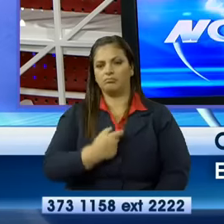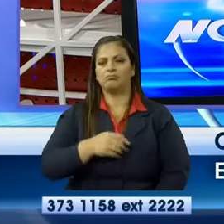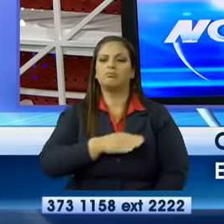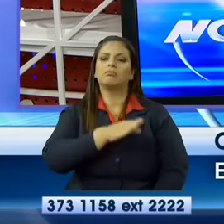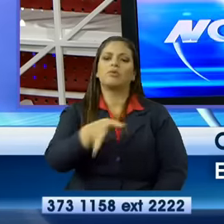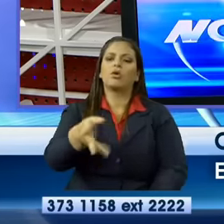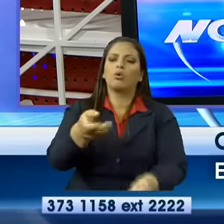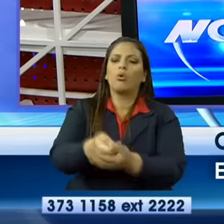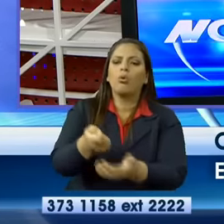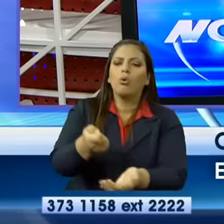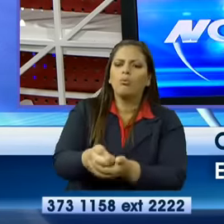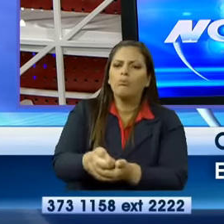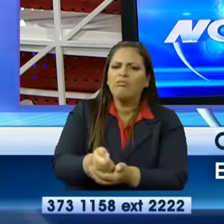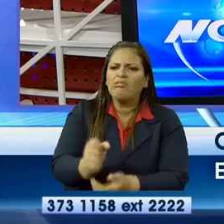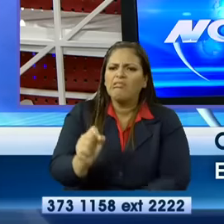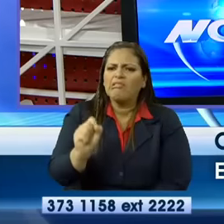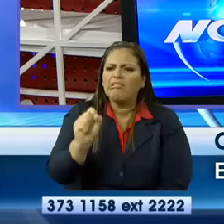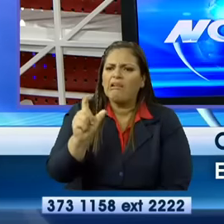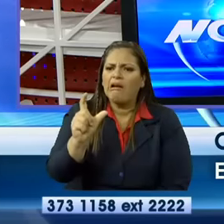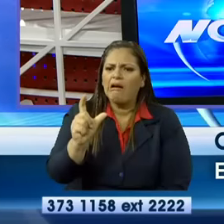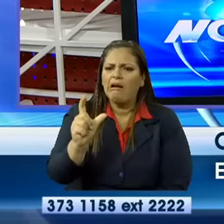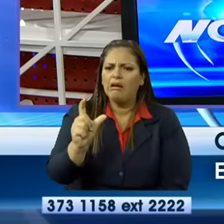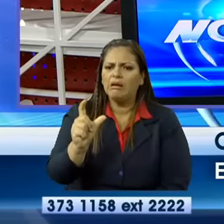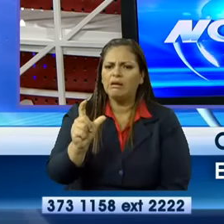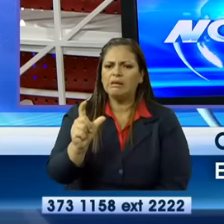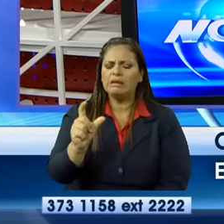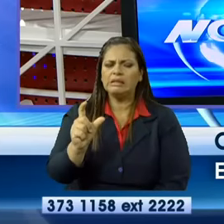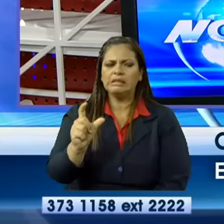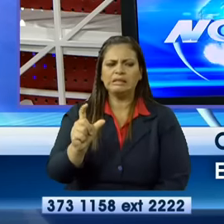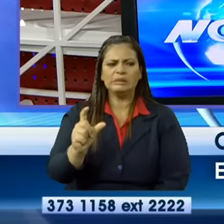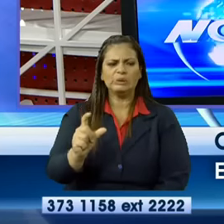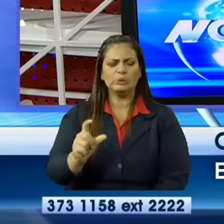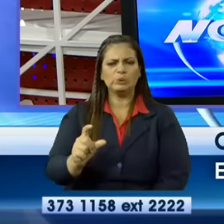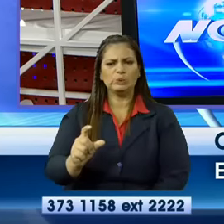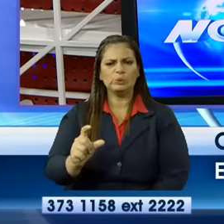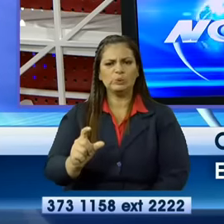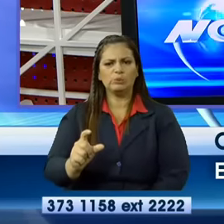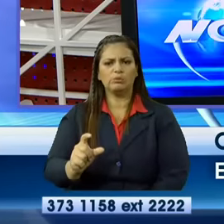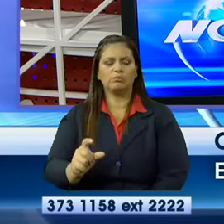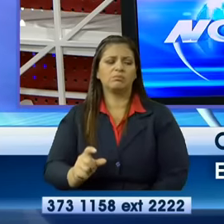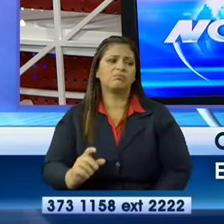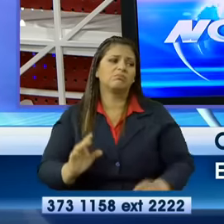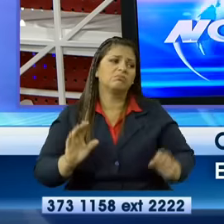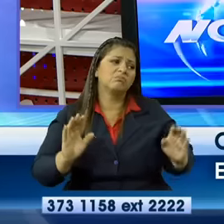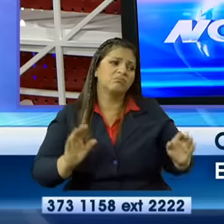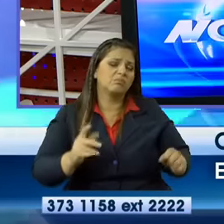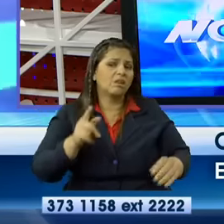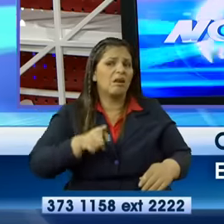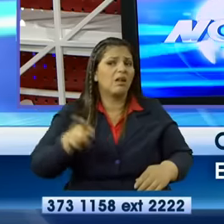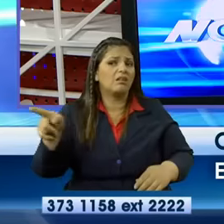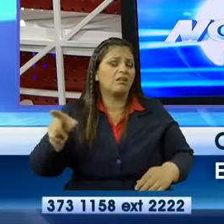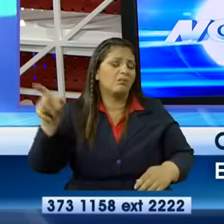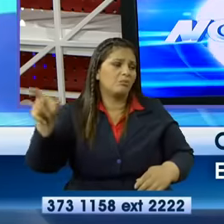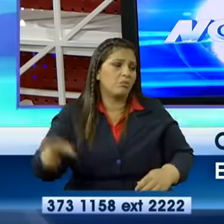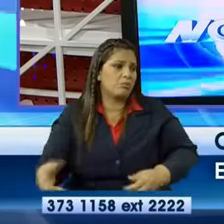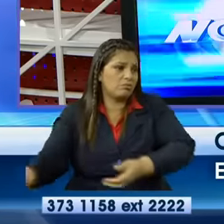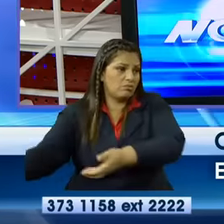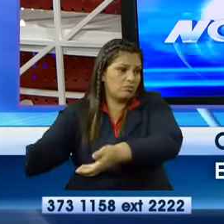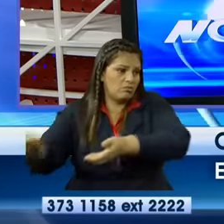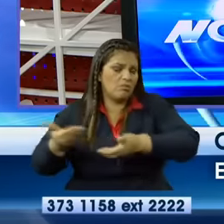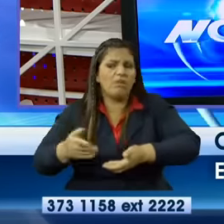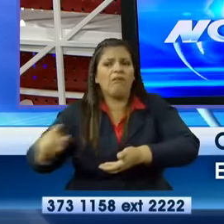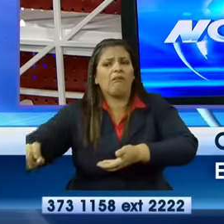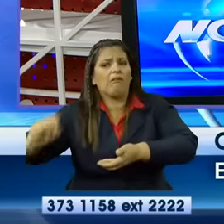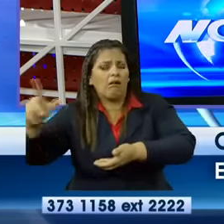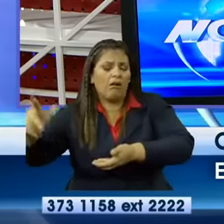son afectados porque por los intermediarios. Claro, somos el último eslabón. El último eslabón somos los consumidores, así exactamente. Es. Pero hay una cadena